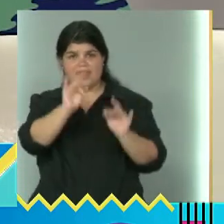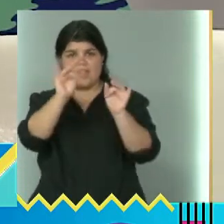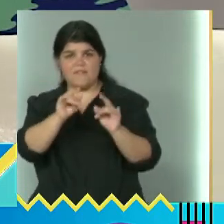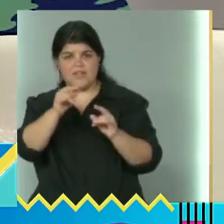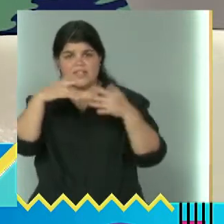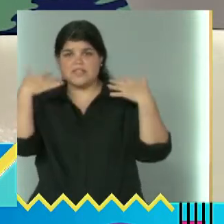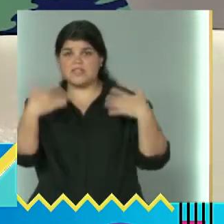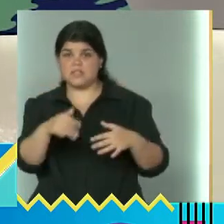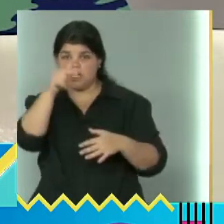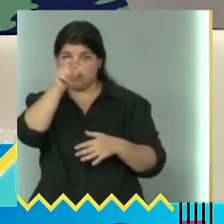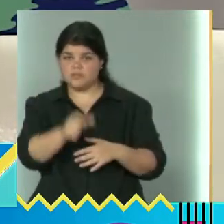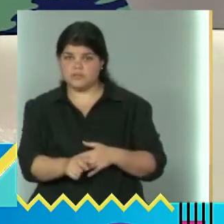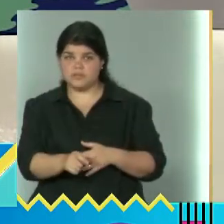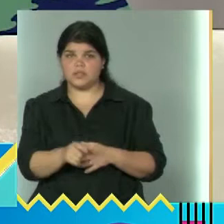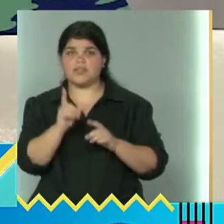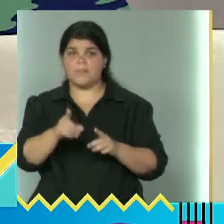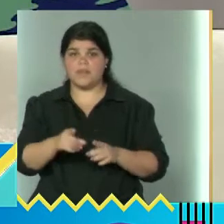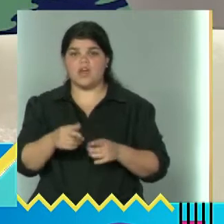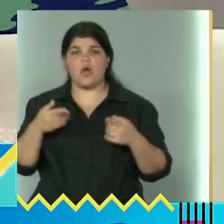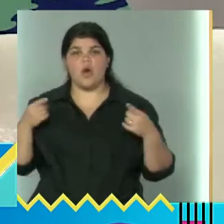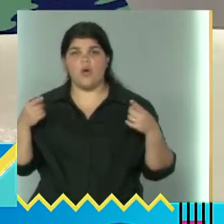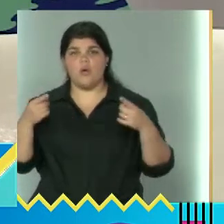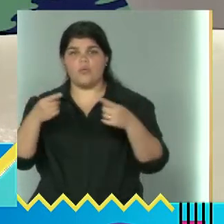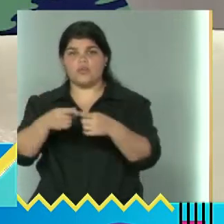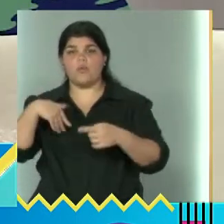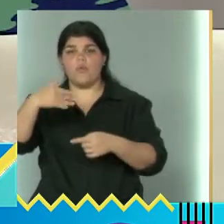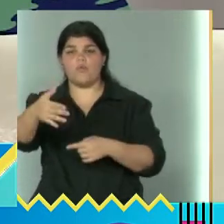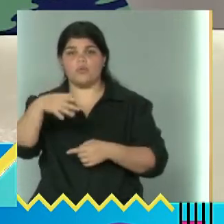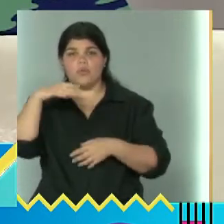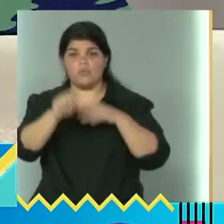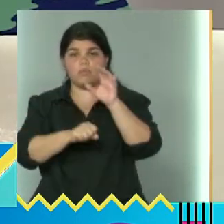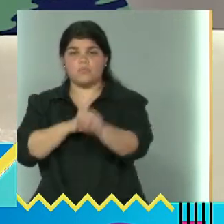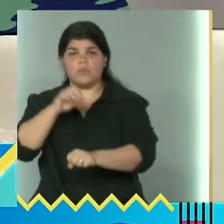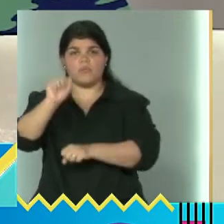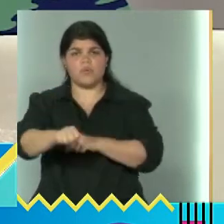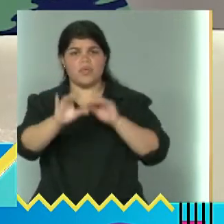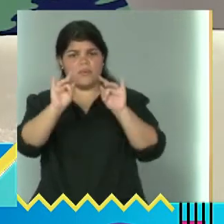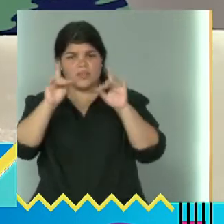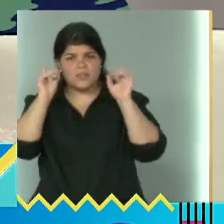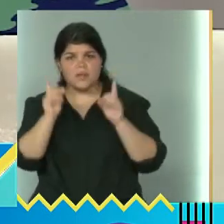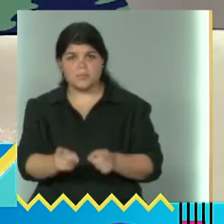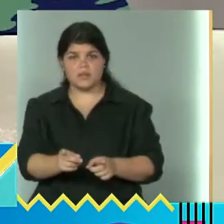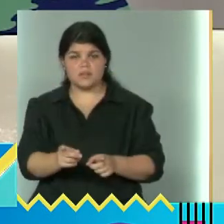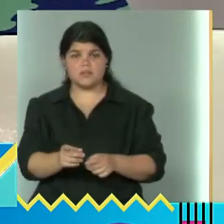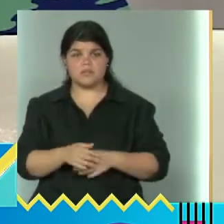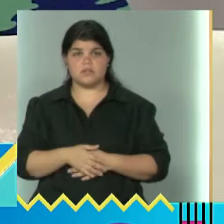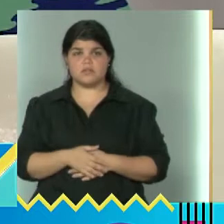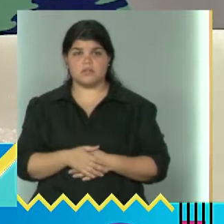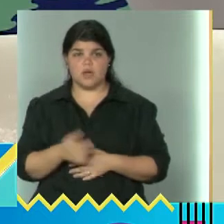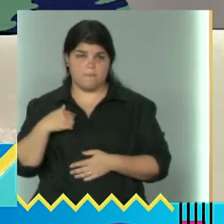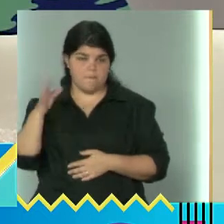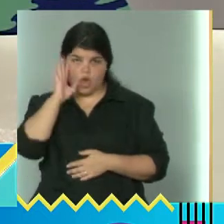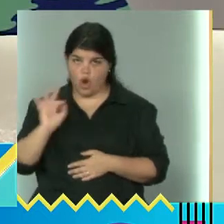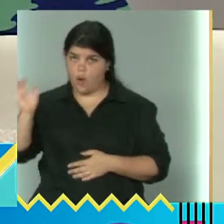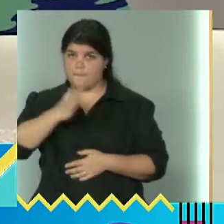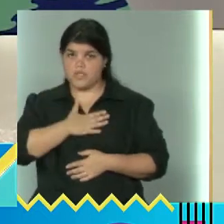tan compleja esta posibilidad de alcanzar futuros posibles, digamos, a través del coaching, que en mi opinión